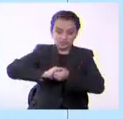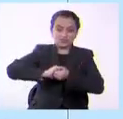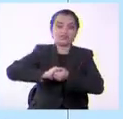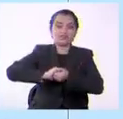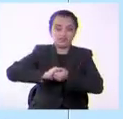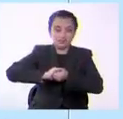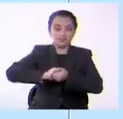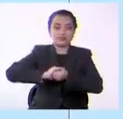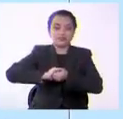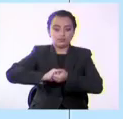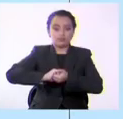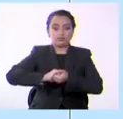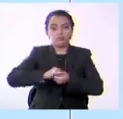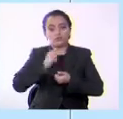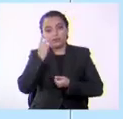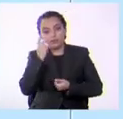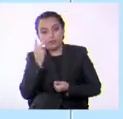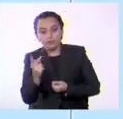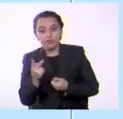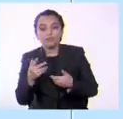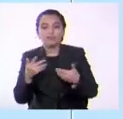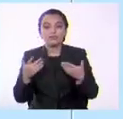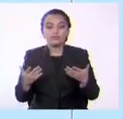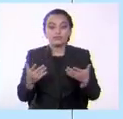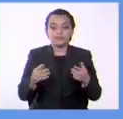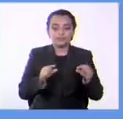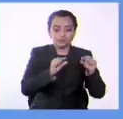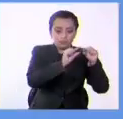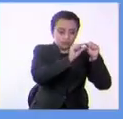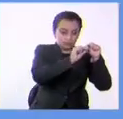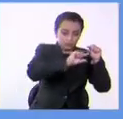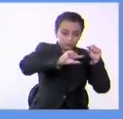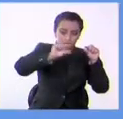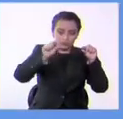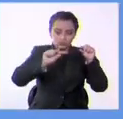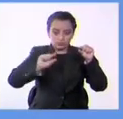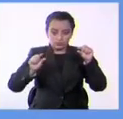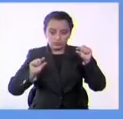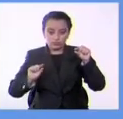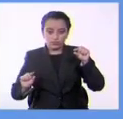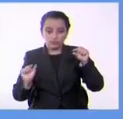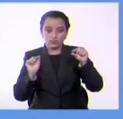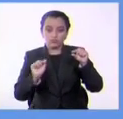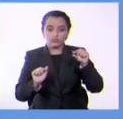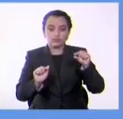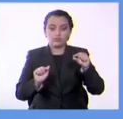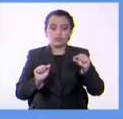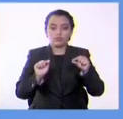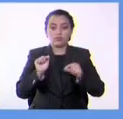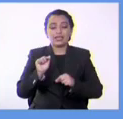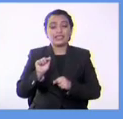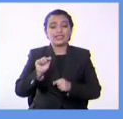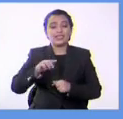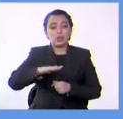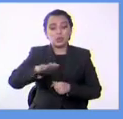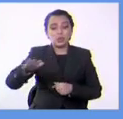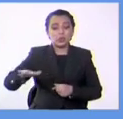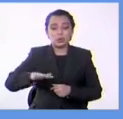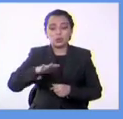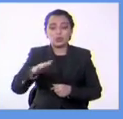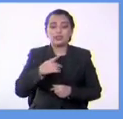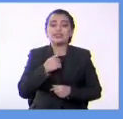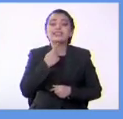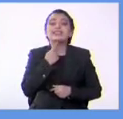mercaderías, pero lo vemos junto con el corredor seco. El corredor seco es precisamente aquella región donde la sequía